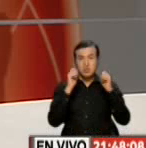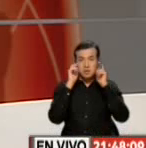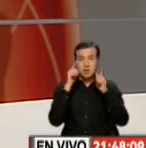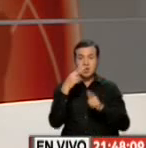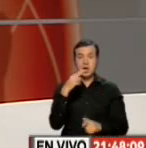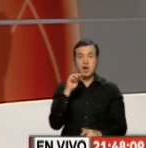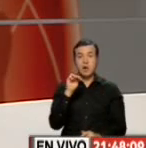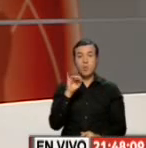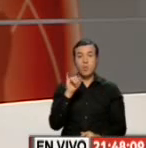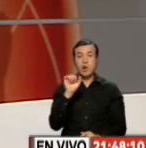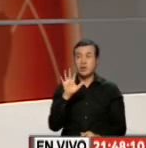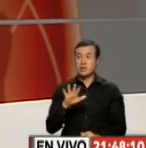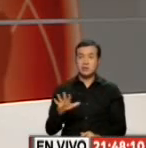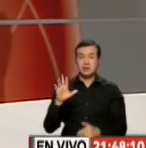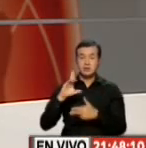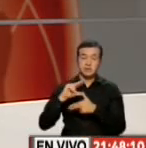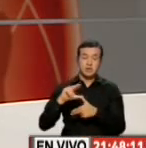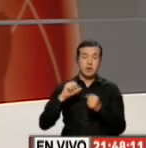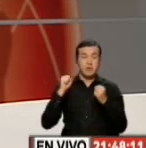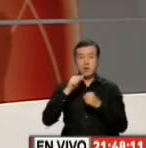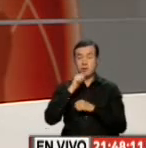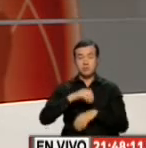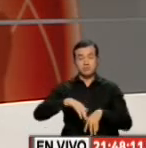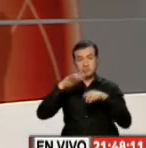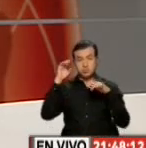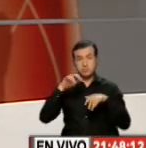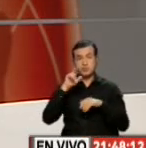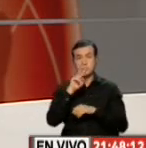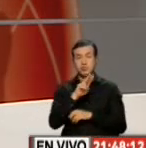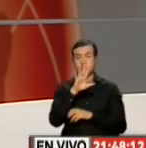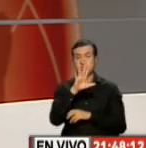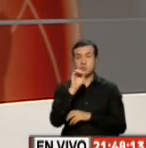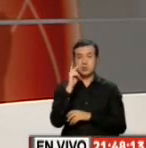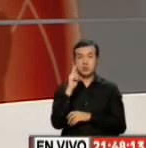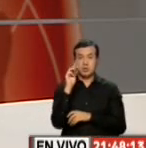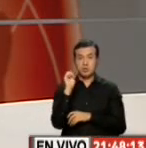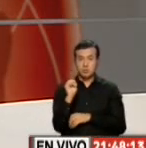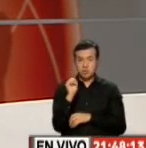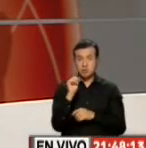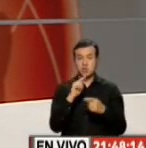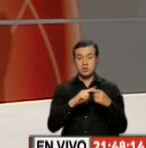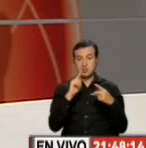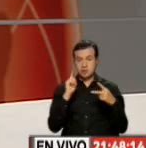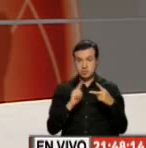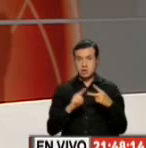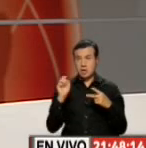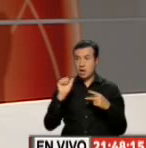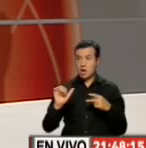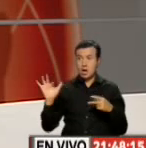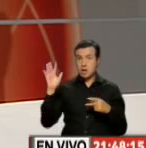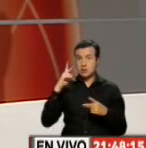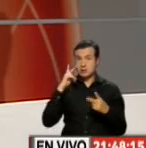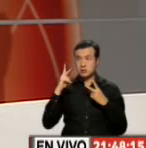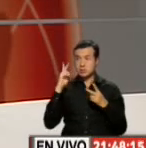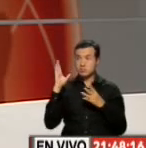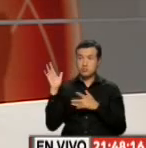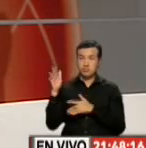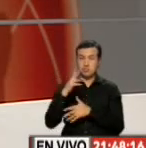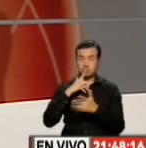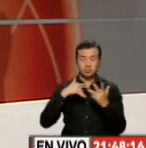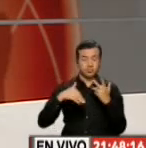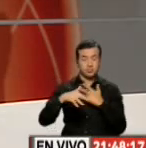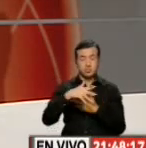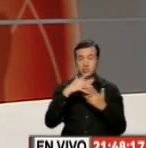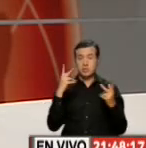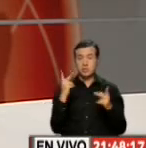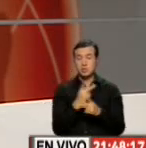Hawái por el huracán Lane, que avanza con fuertes lluvias y vientos de 250 kilómetros por hora. Mientras que en Asia la presencia de los tifones Soulik